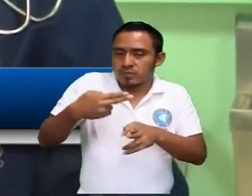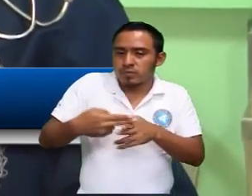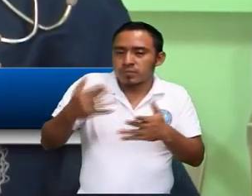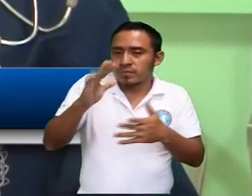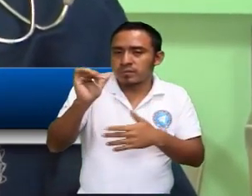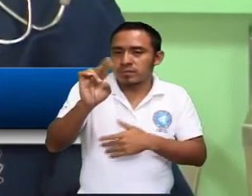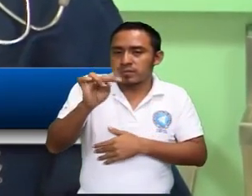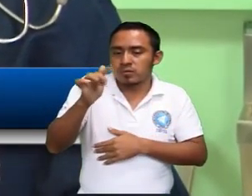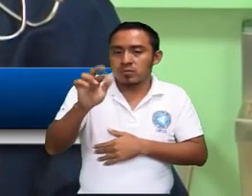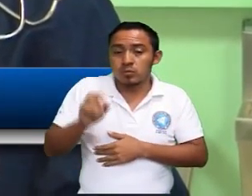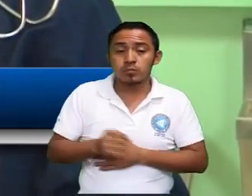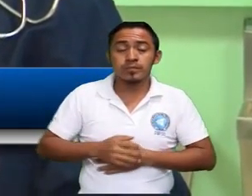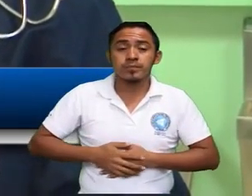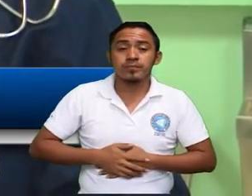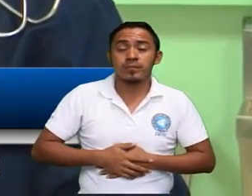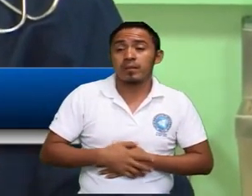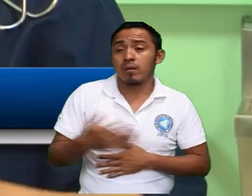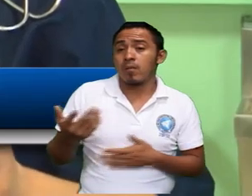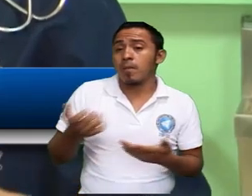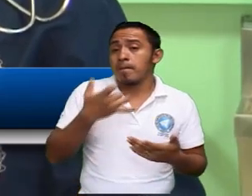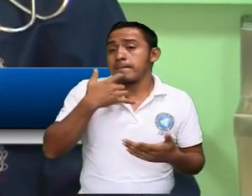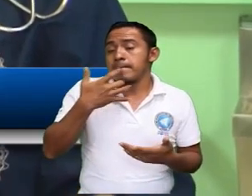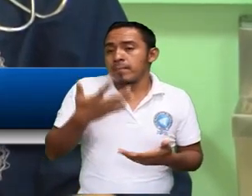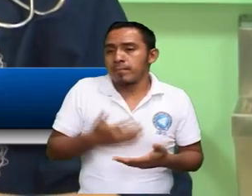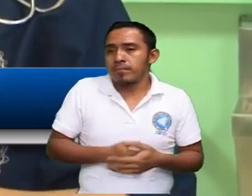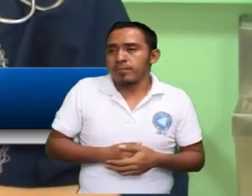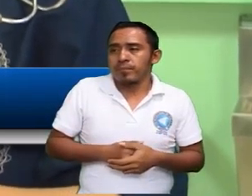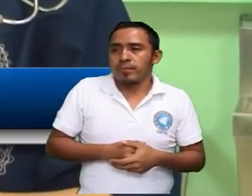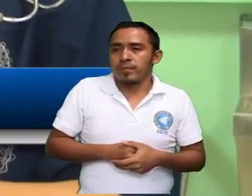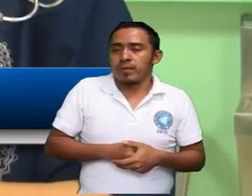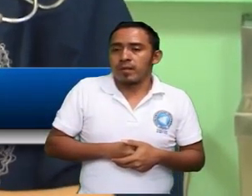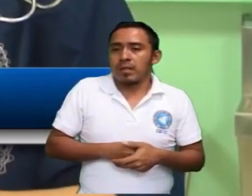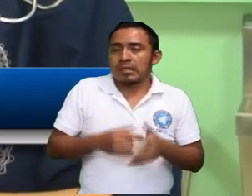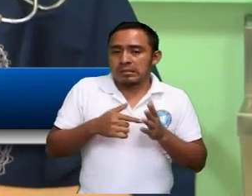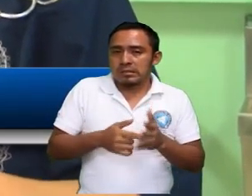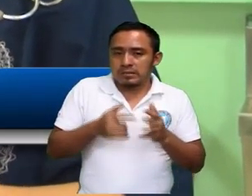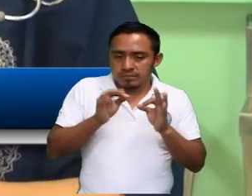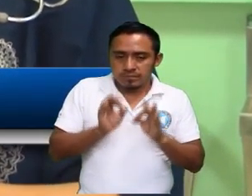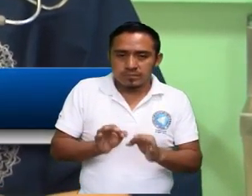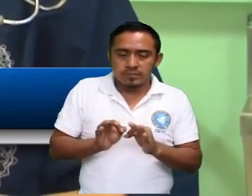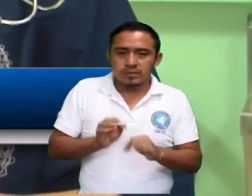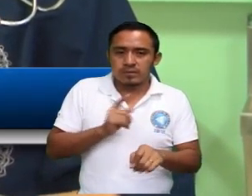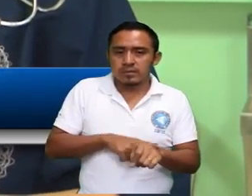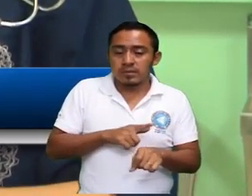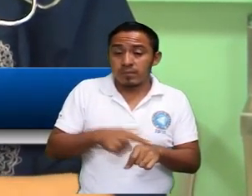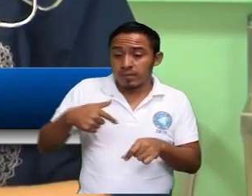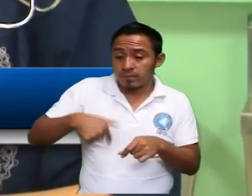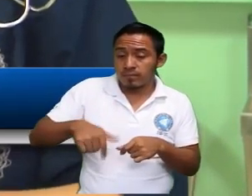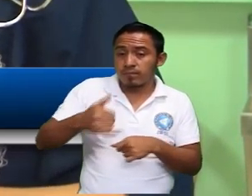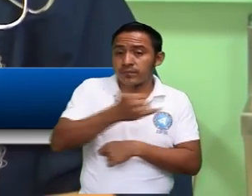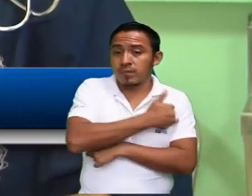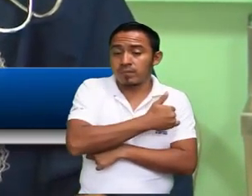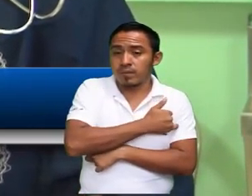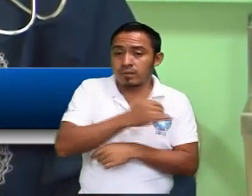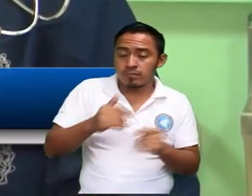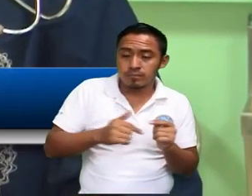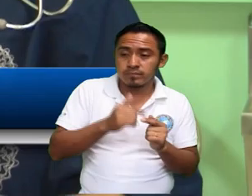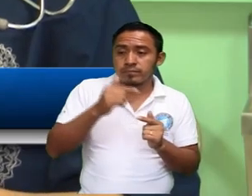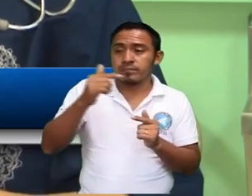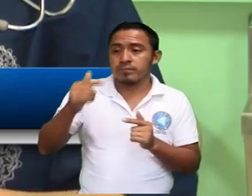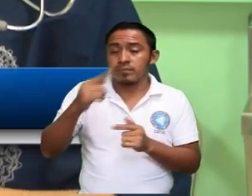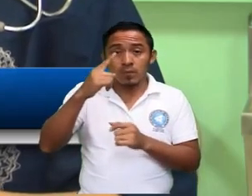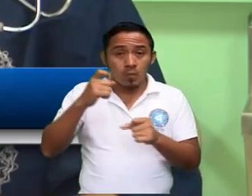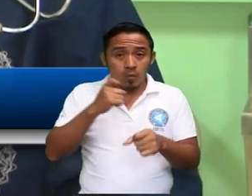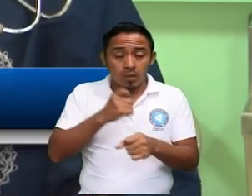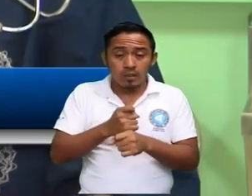ellos, ¿verdad? Porque la idea es que se mueran, si ya sobrevivieron saliendo del hospital, no se mueren en el primer año de vida